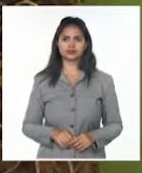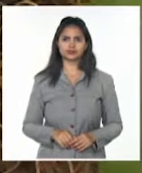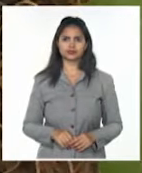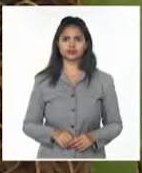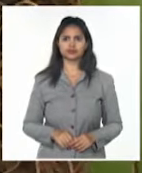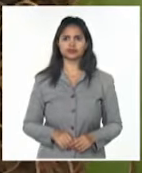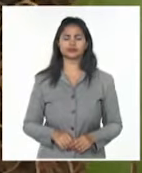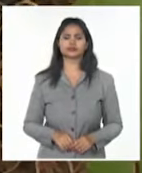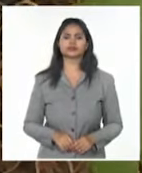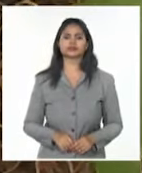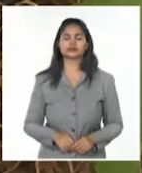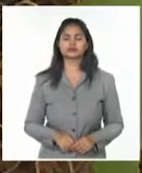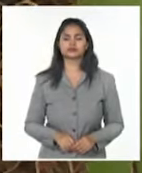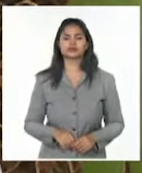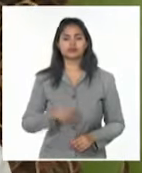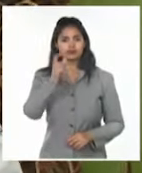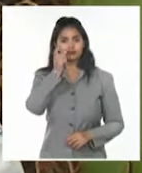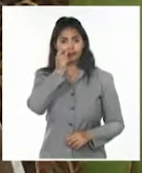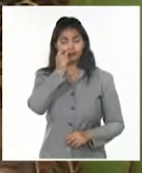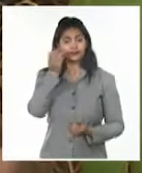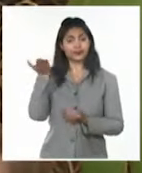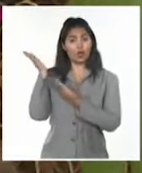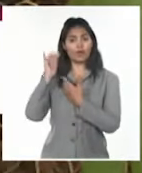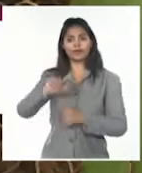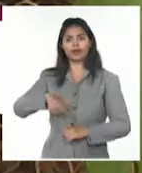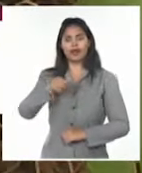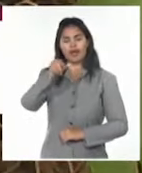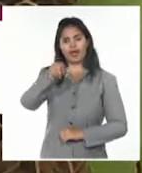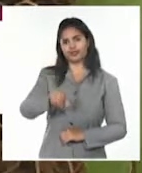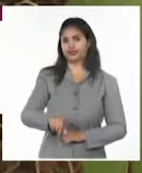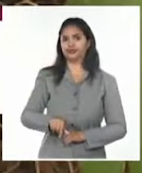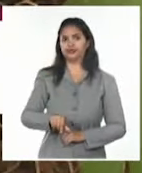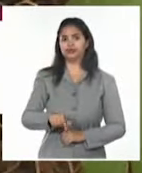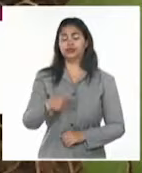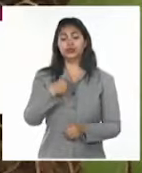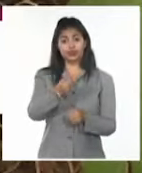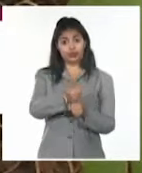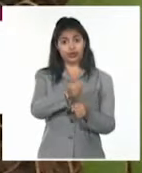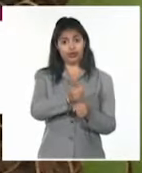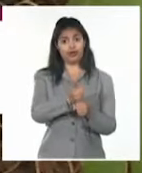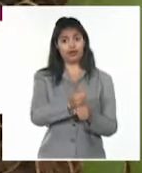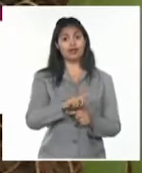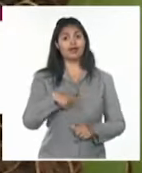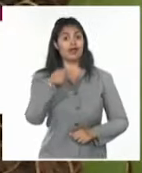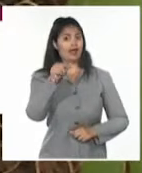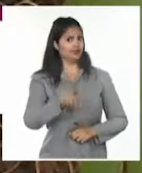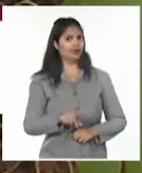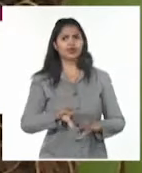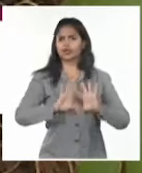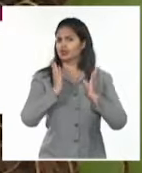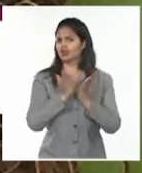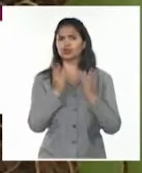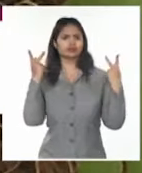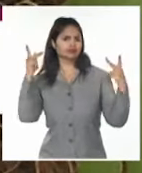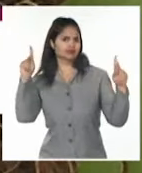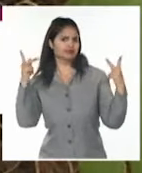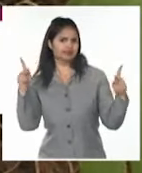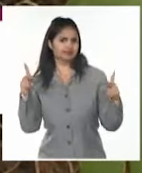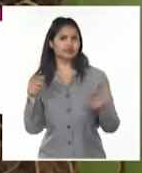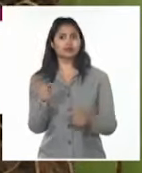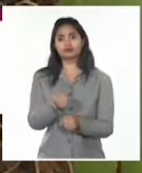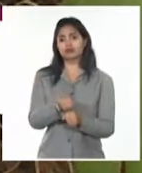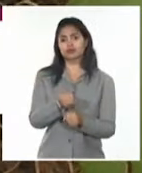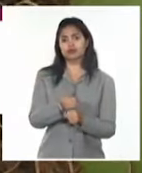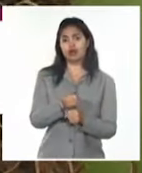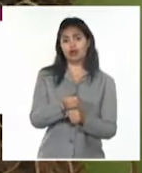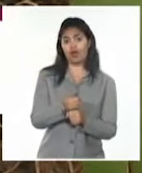para mí fue grande poder trabajar no solamente con los actores inmensos que había ahí sino trabajar con los